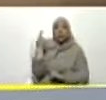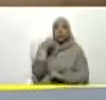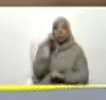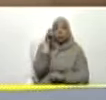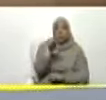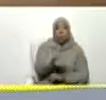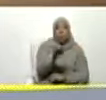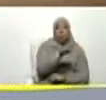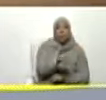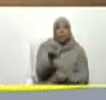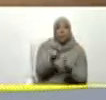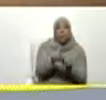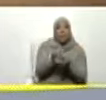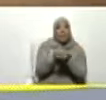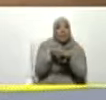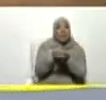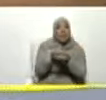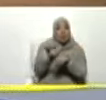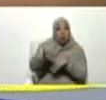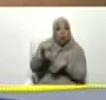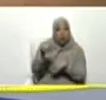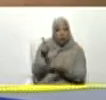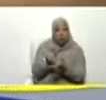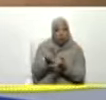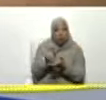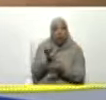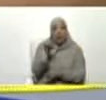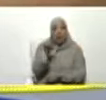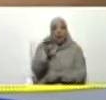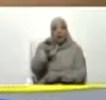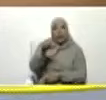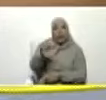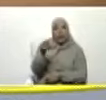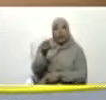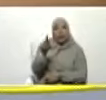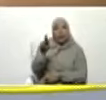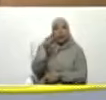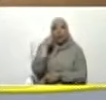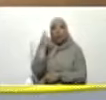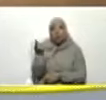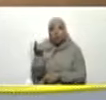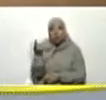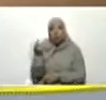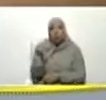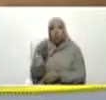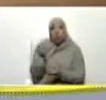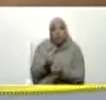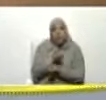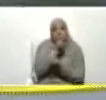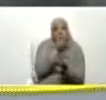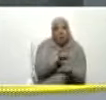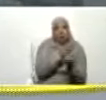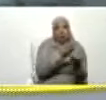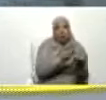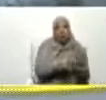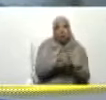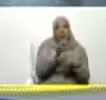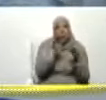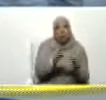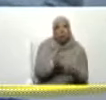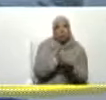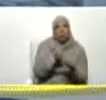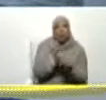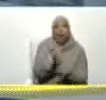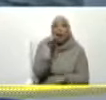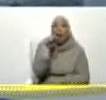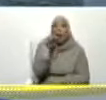Igualmente el ministro Leal Tellería, aquí presente, se apersonó y está enviando garantizado